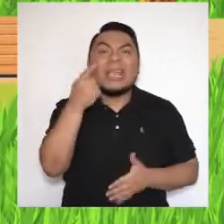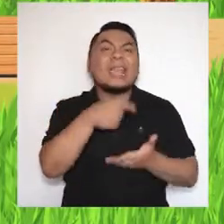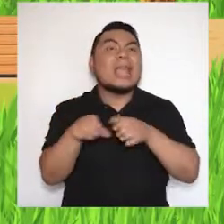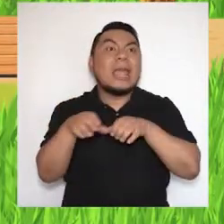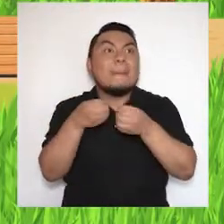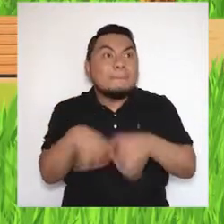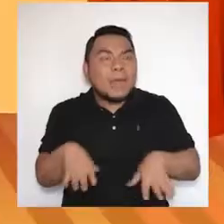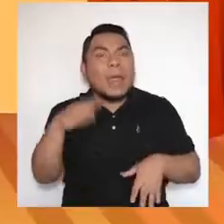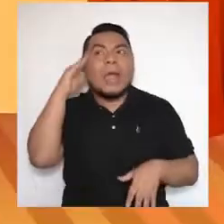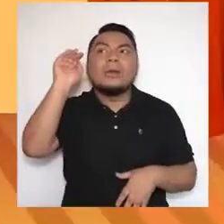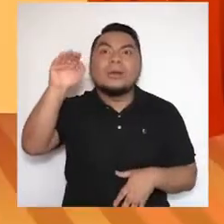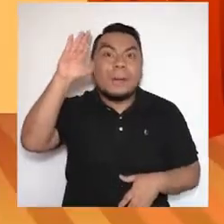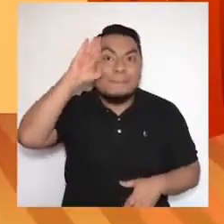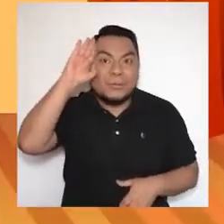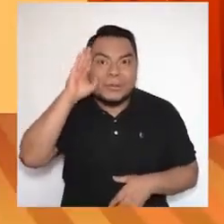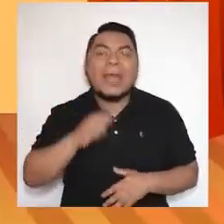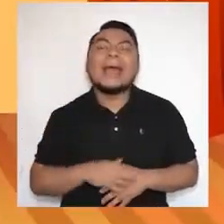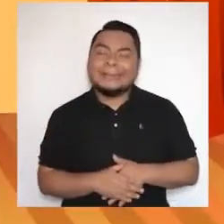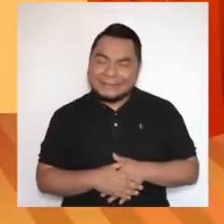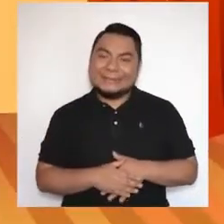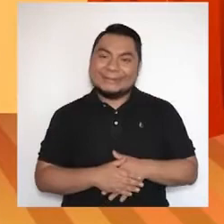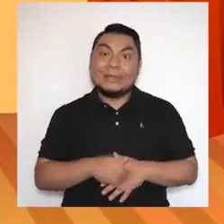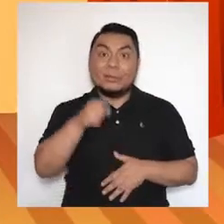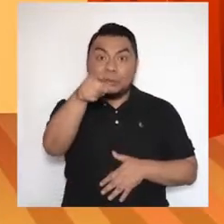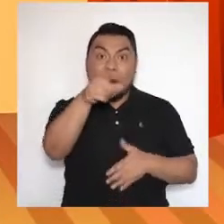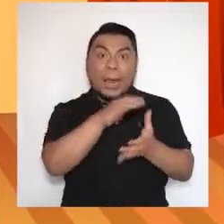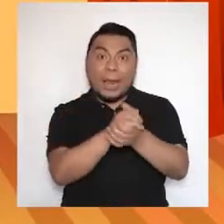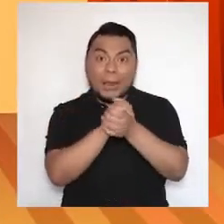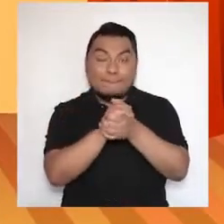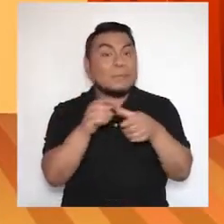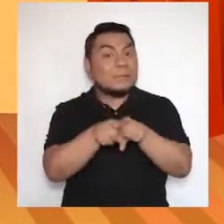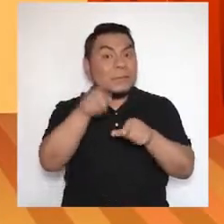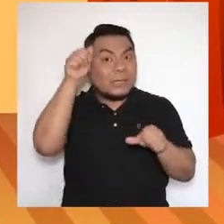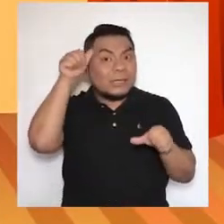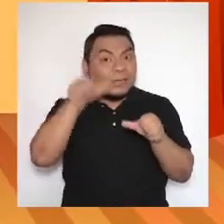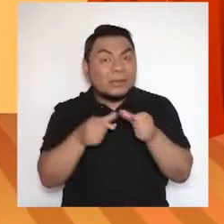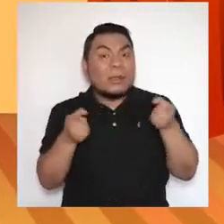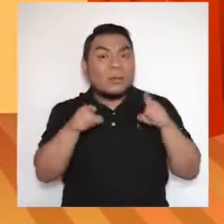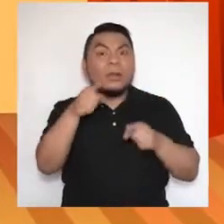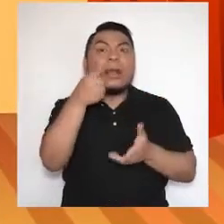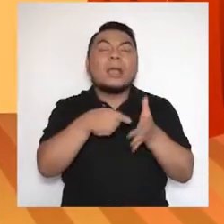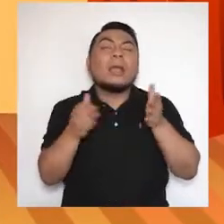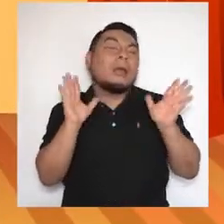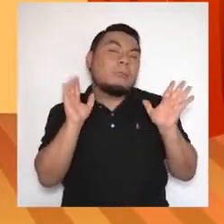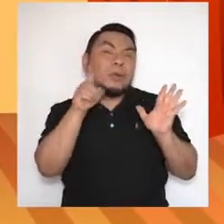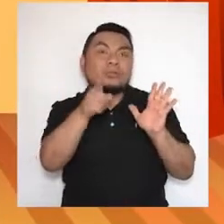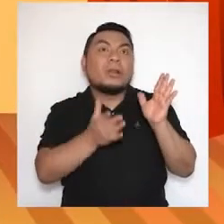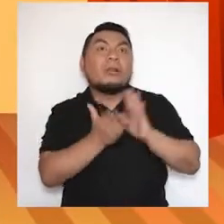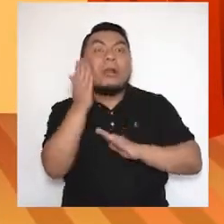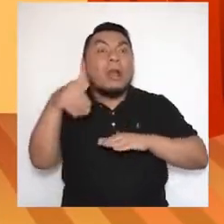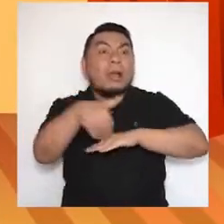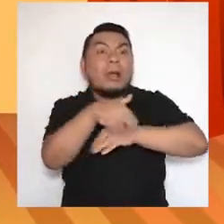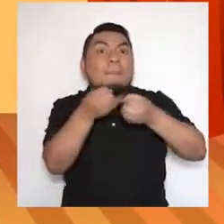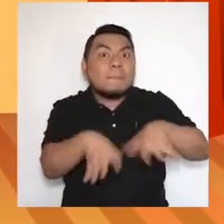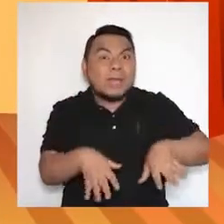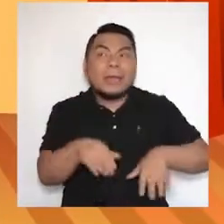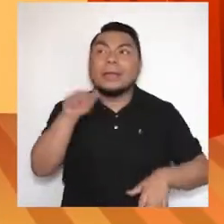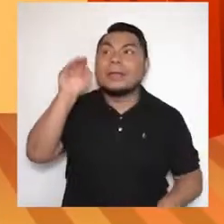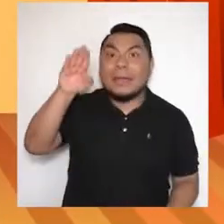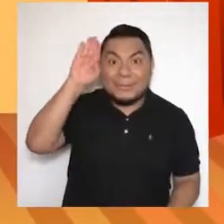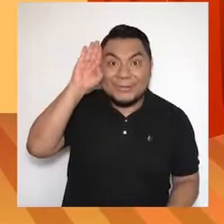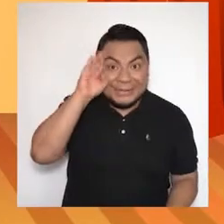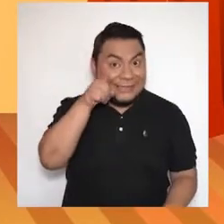estos casos. Sí, y ustedes, amigas y amigos, también recuerden qué deben hacer en una situación como esta.